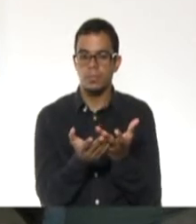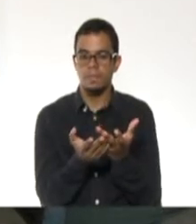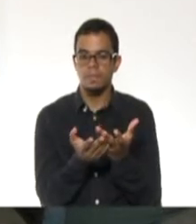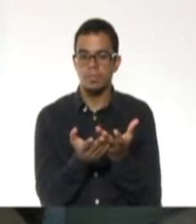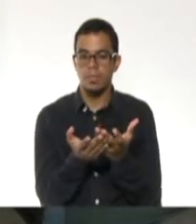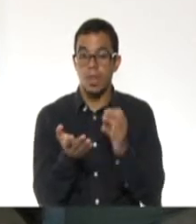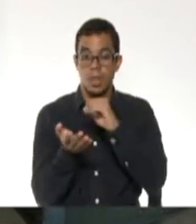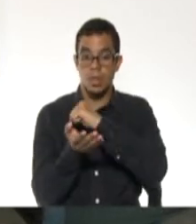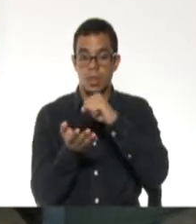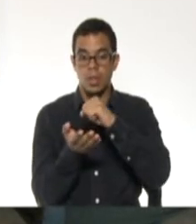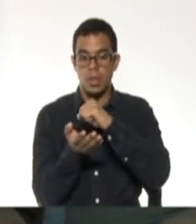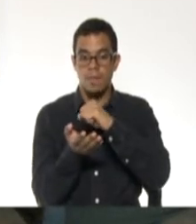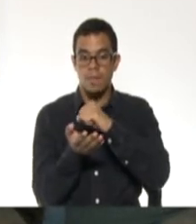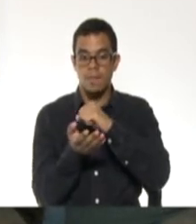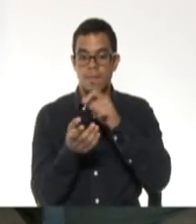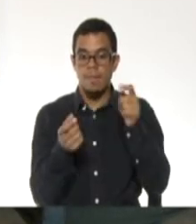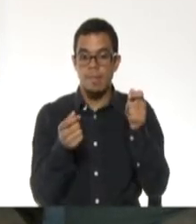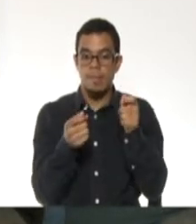la plancha.